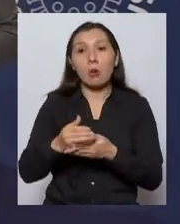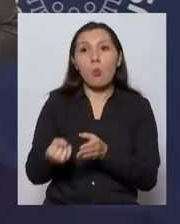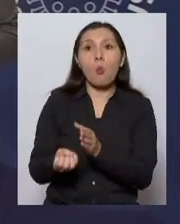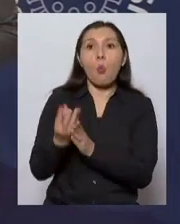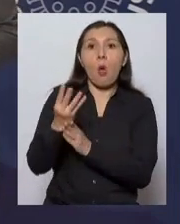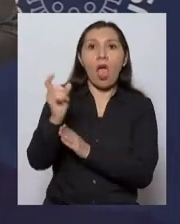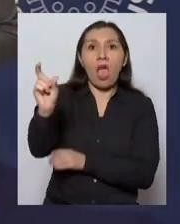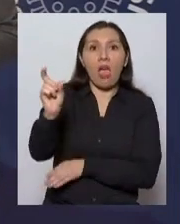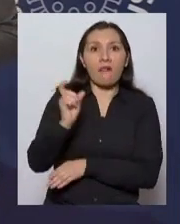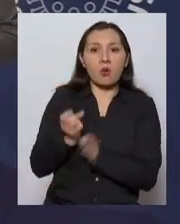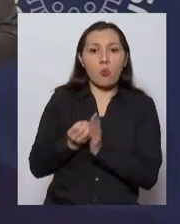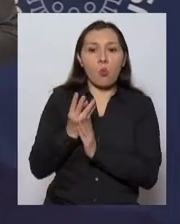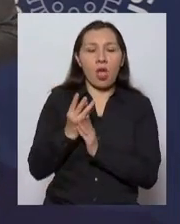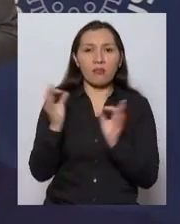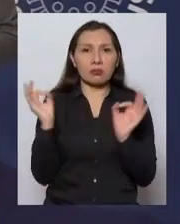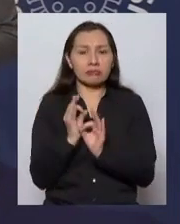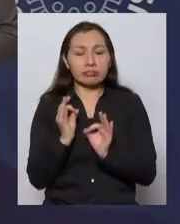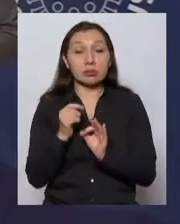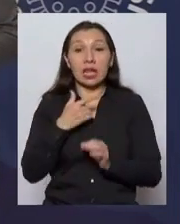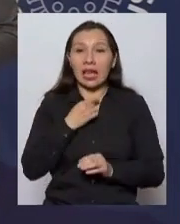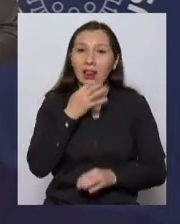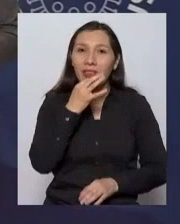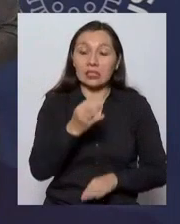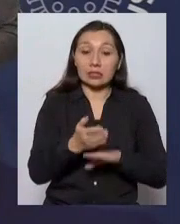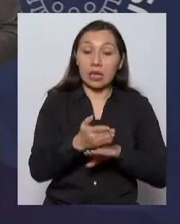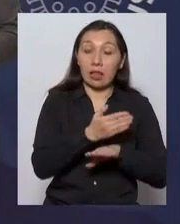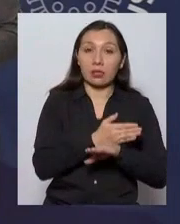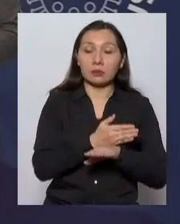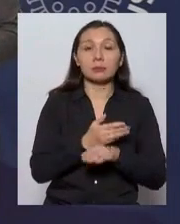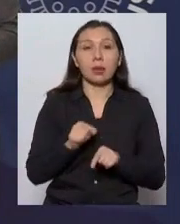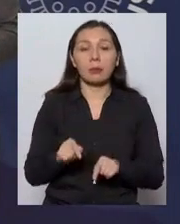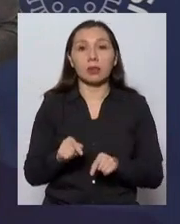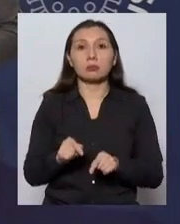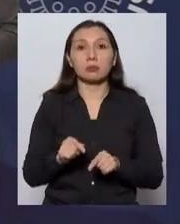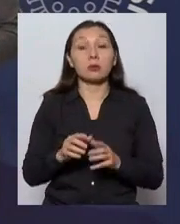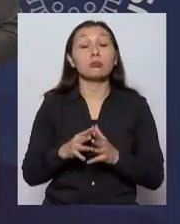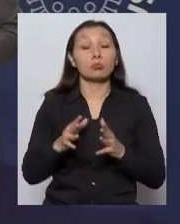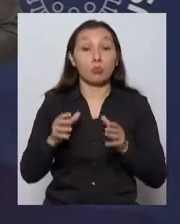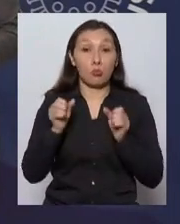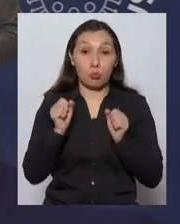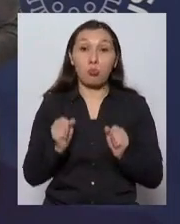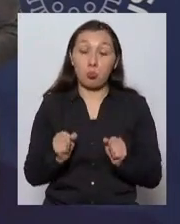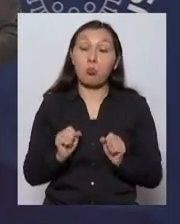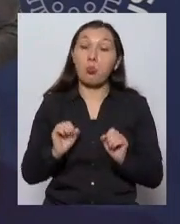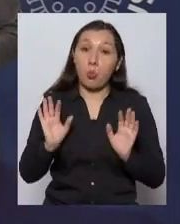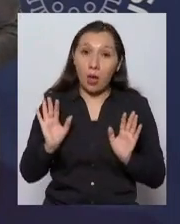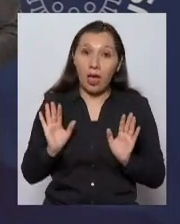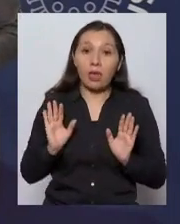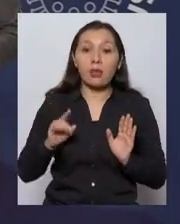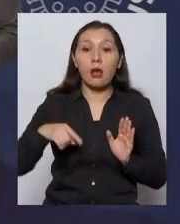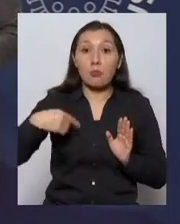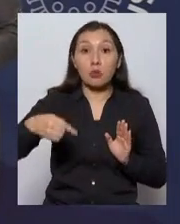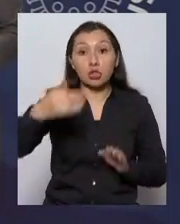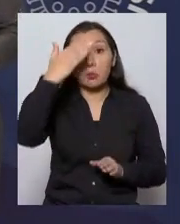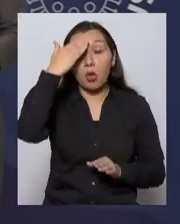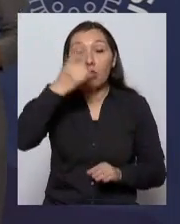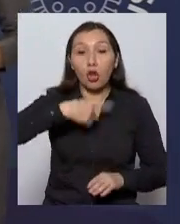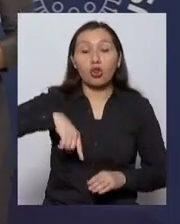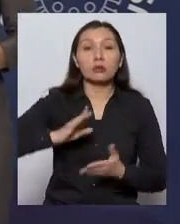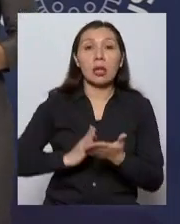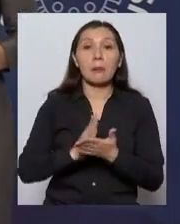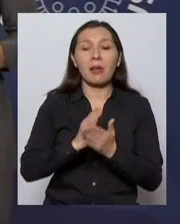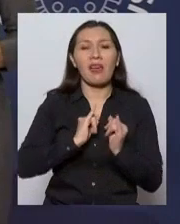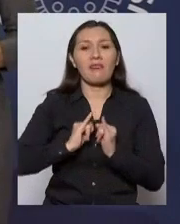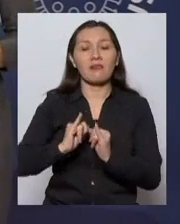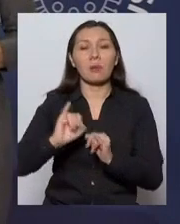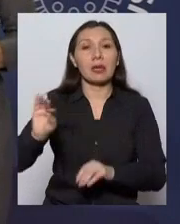introducir conceptos nuevos. Quiero señalar anticipadamente que es altamente probable que en los próximos días nosotros empecemos a